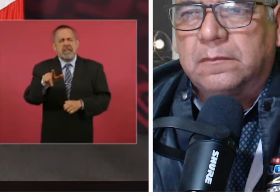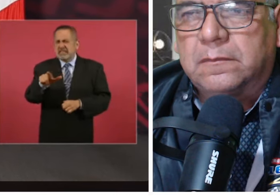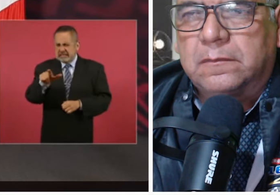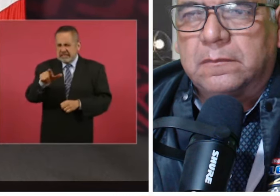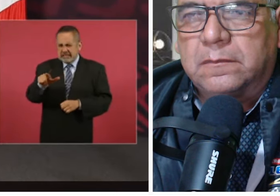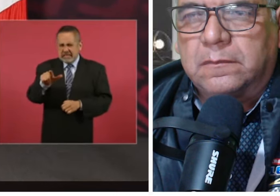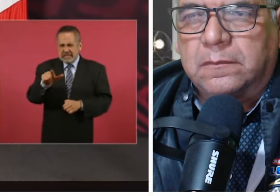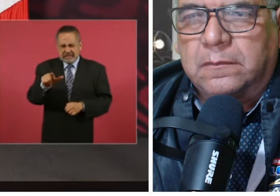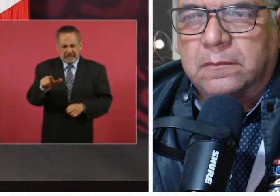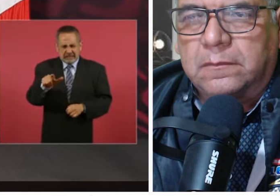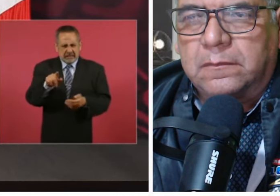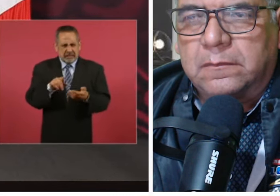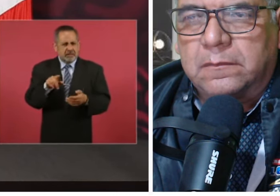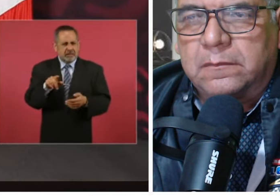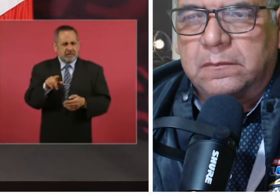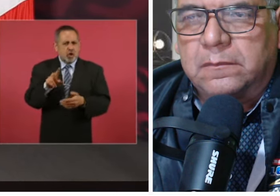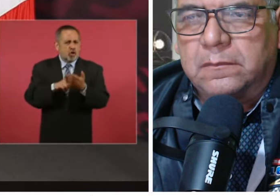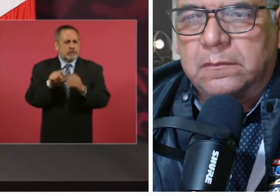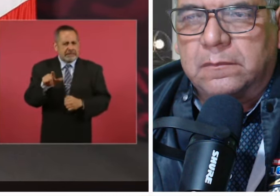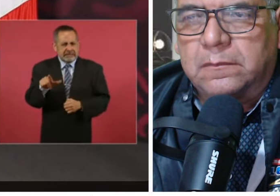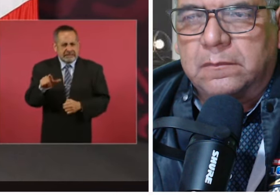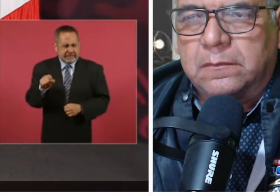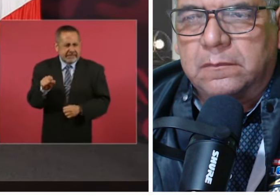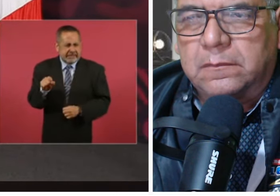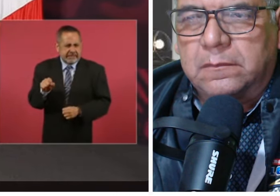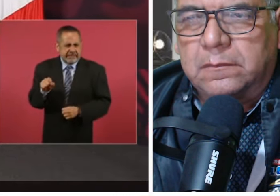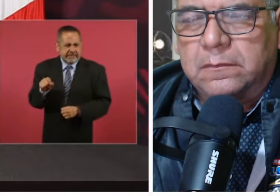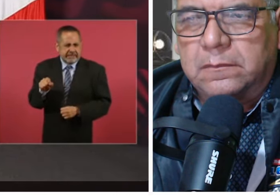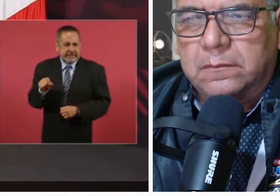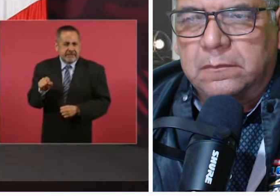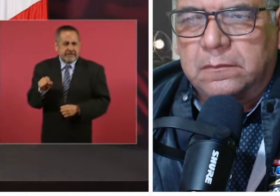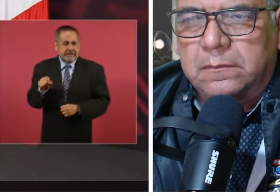17, del 17,